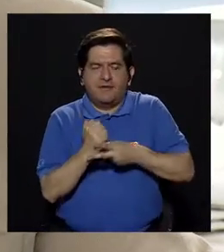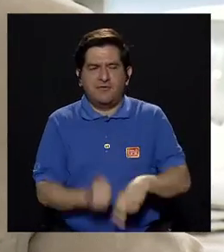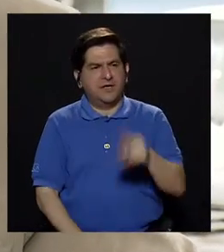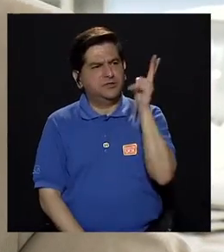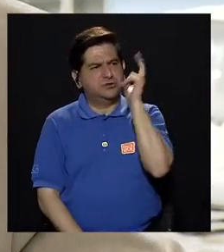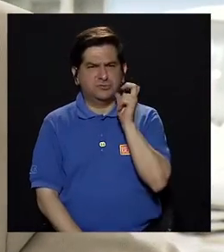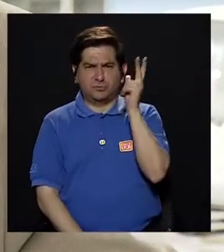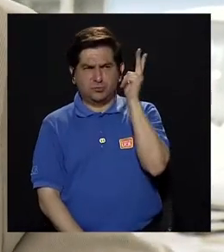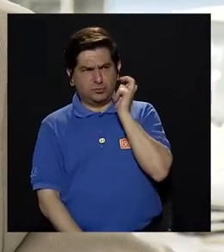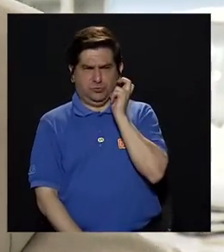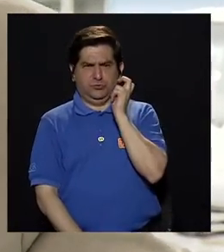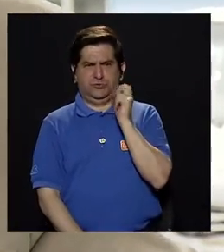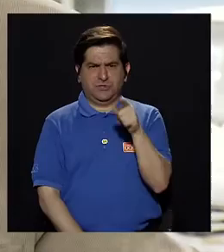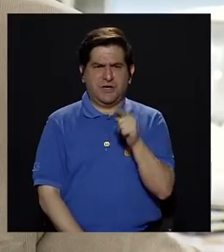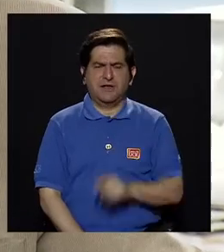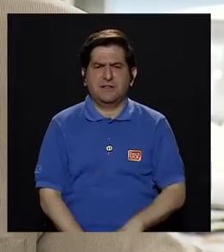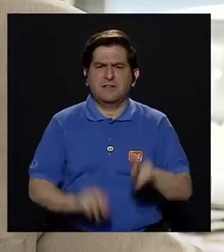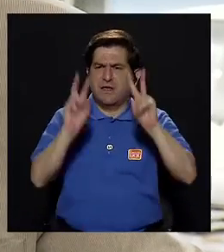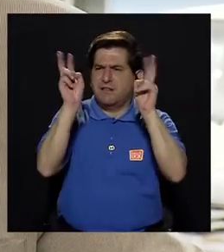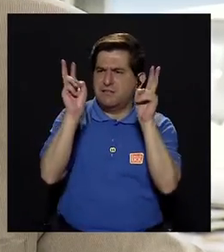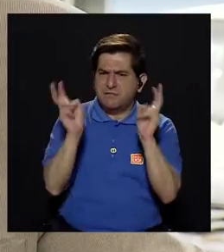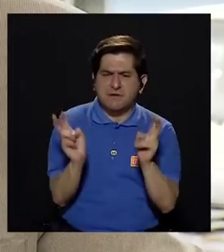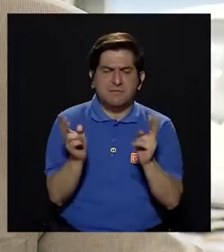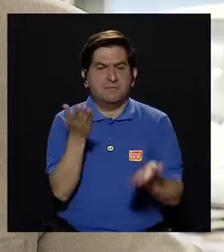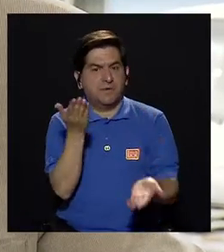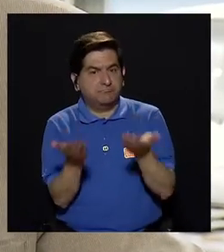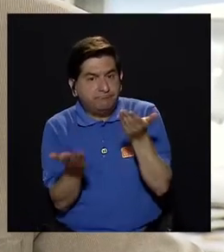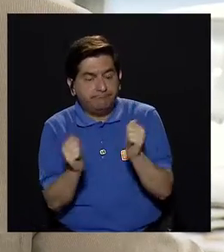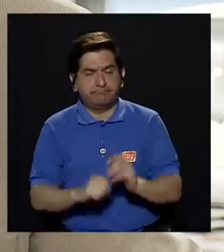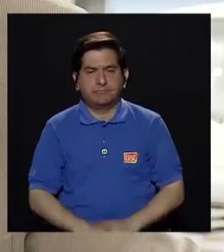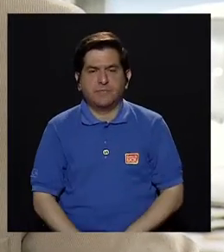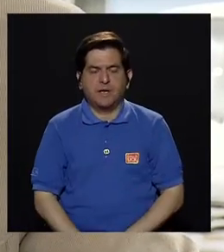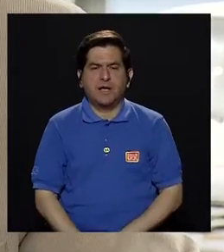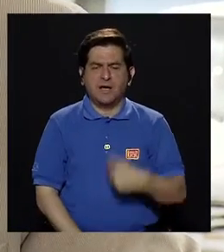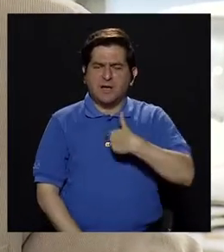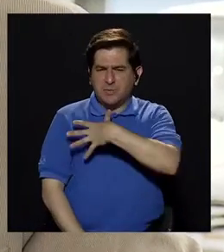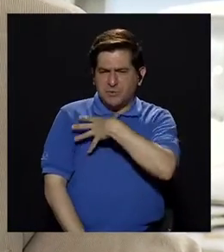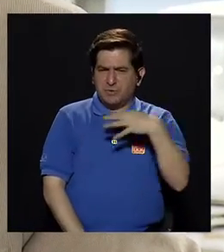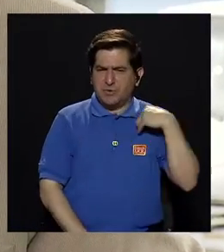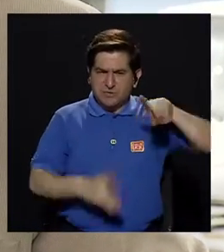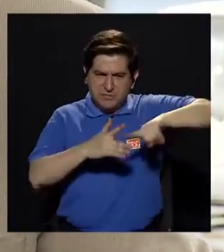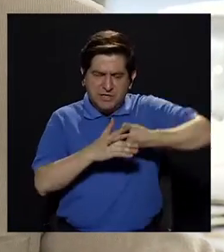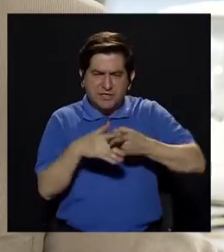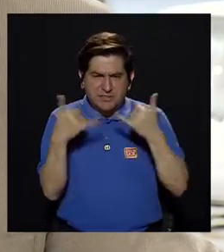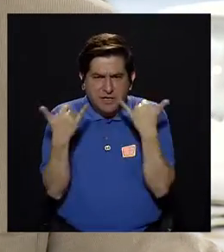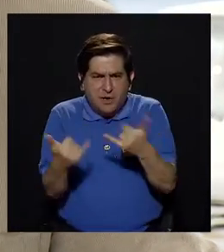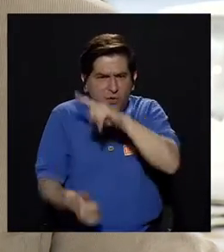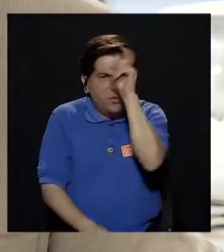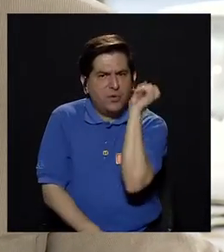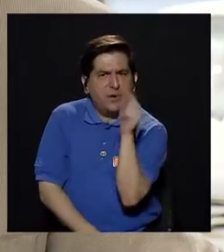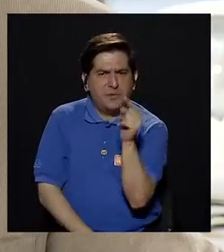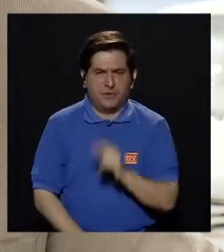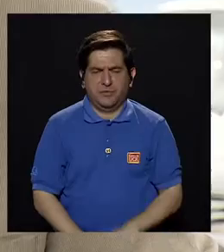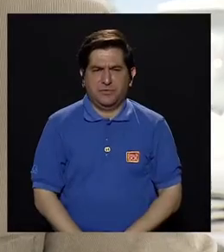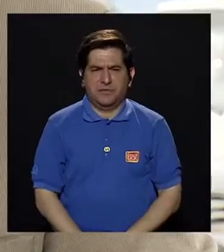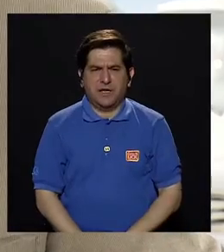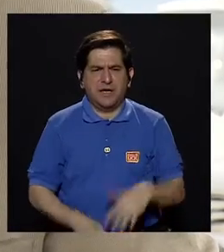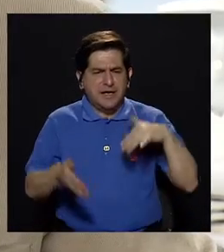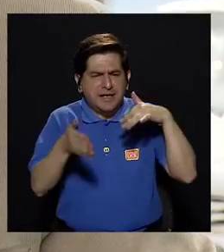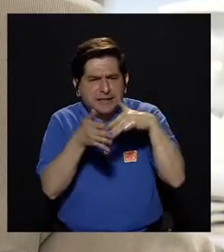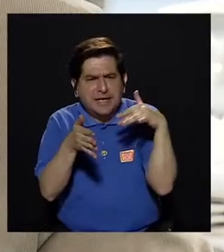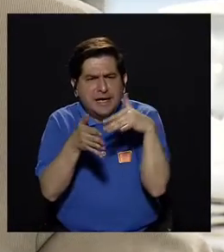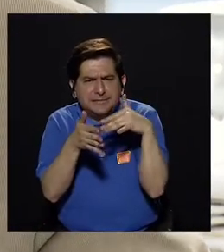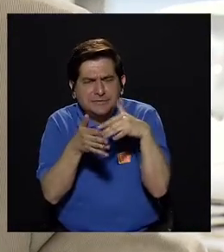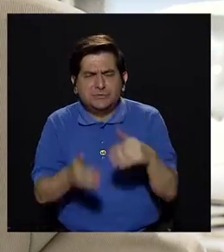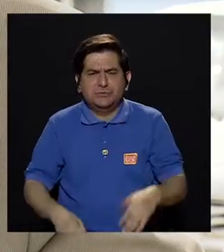que van a escuchar acerca de estas temáticas, y es por eso que tal vez me gustaría iniciar este bloque preguntándole por cuáles son los